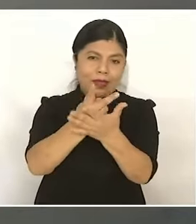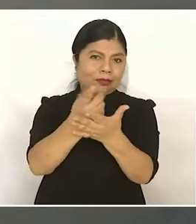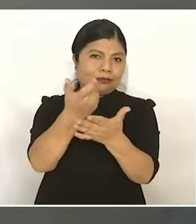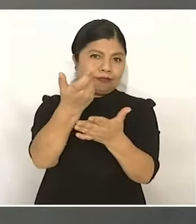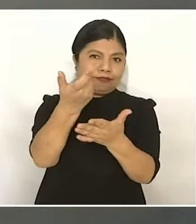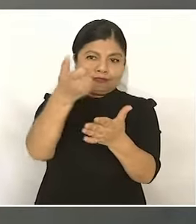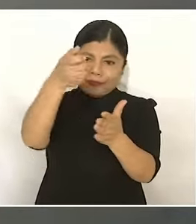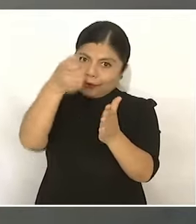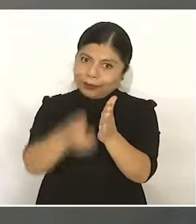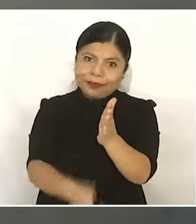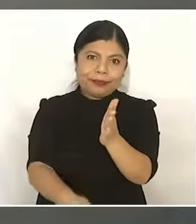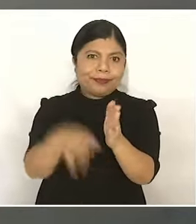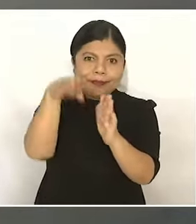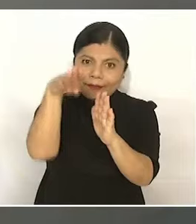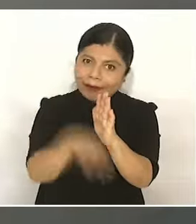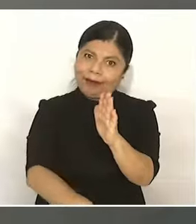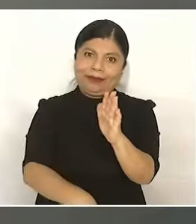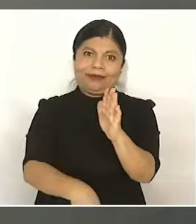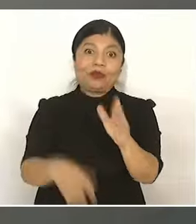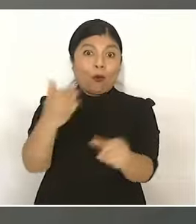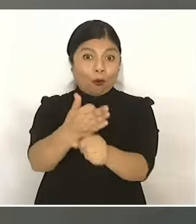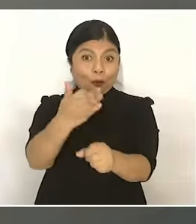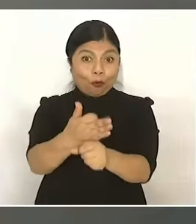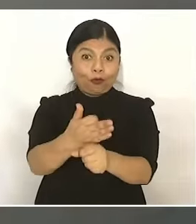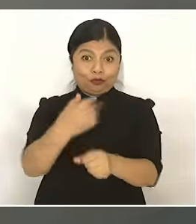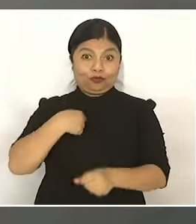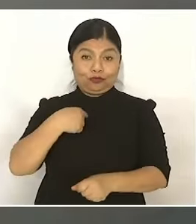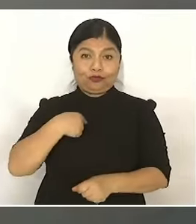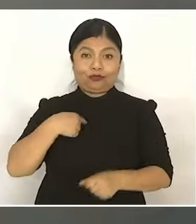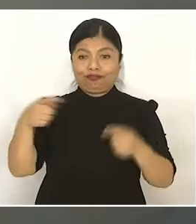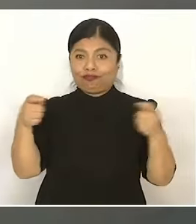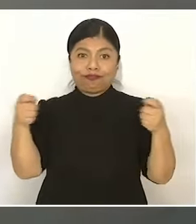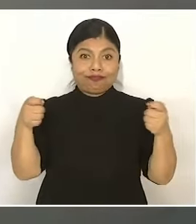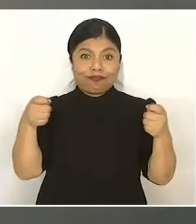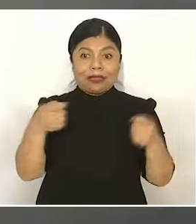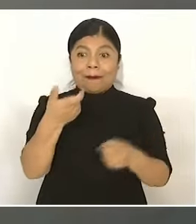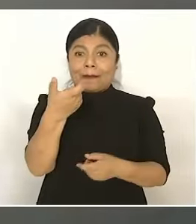ha devaluado con nosotros.